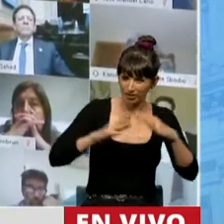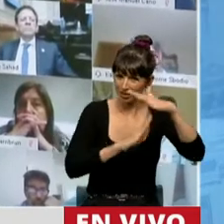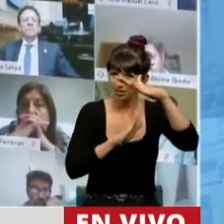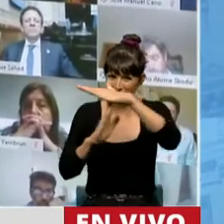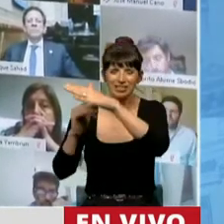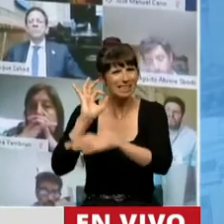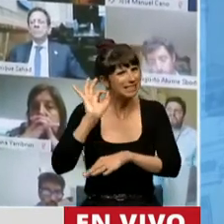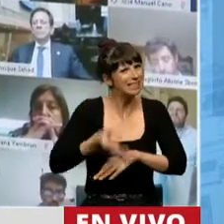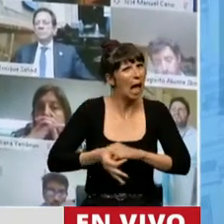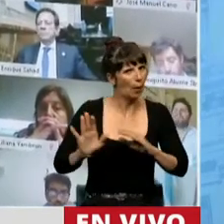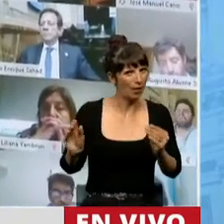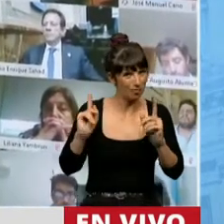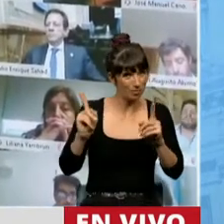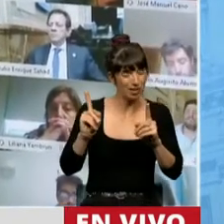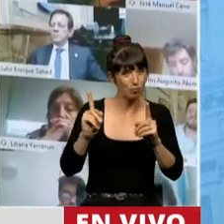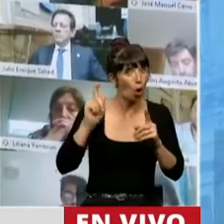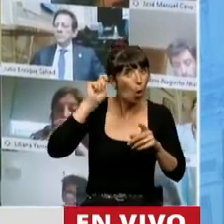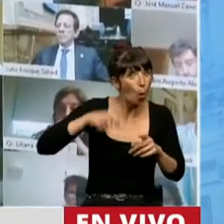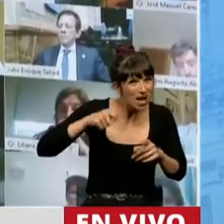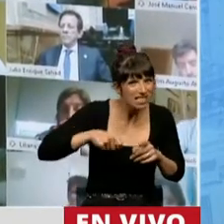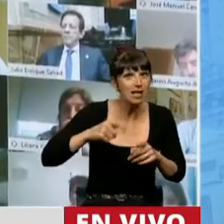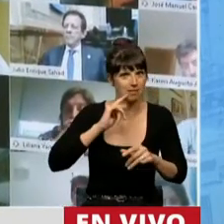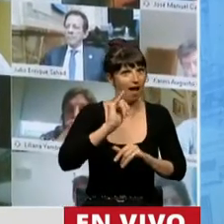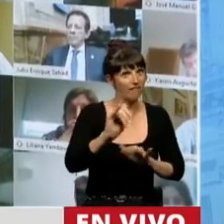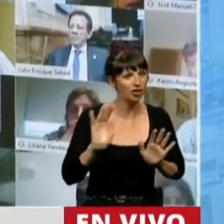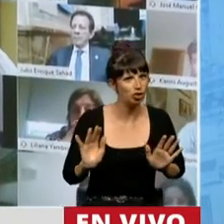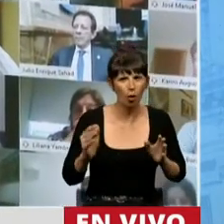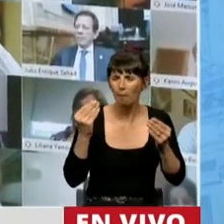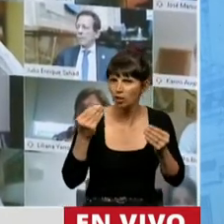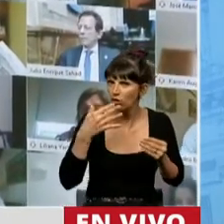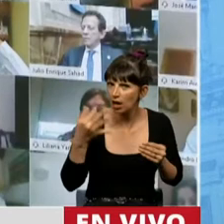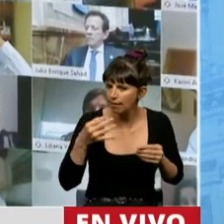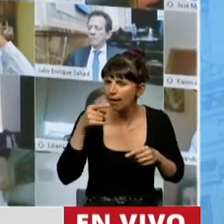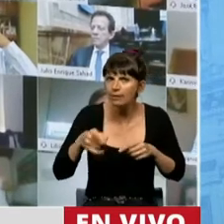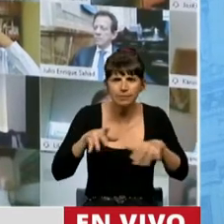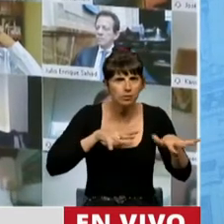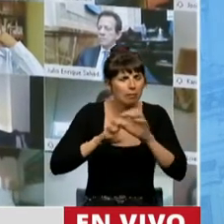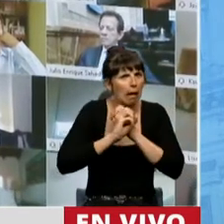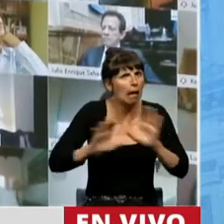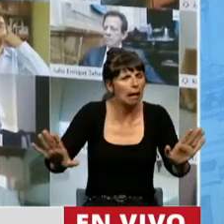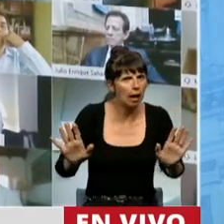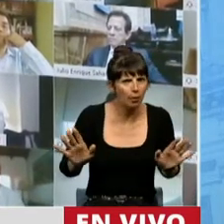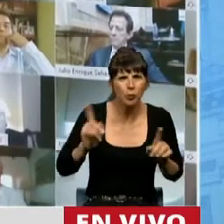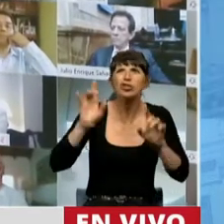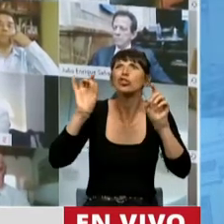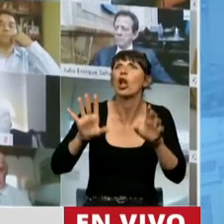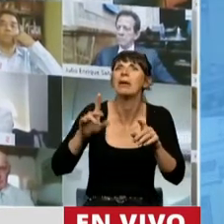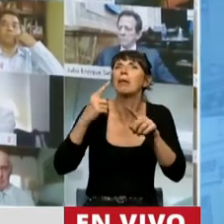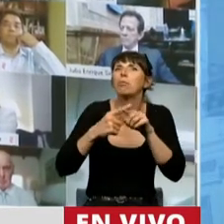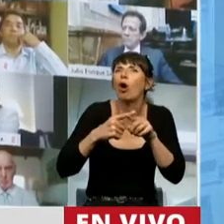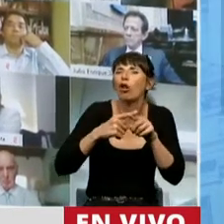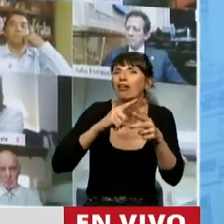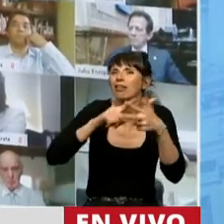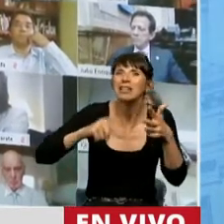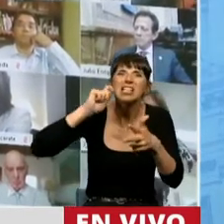directos. Pero la situación trasciende absolutamente el derecho de los propios afectados. Afecta